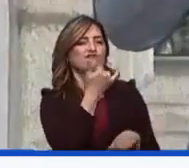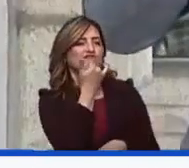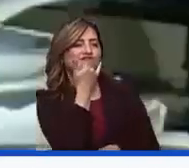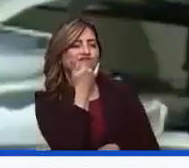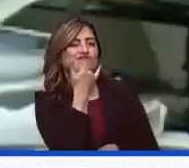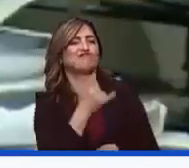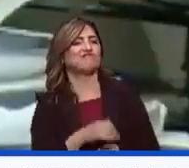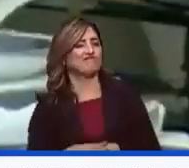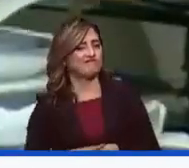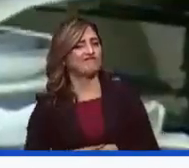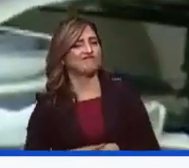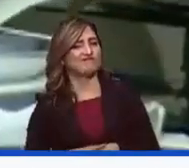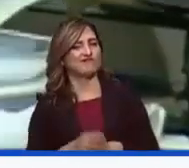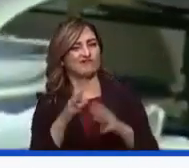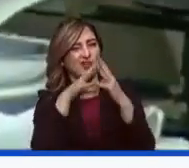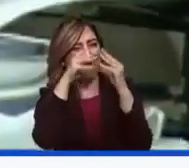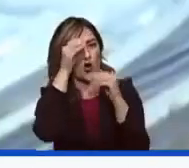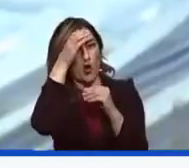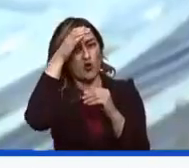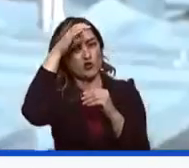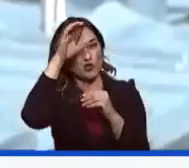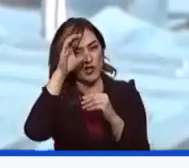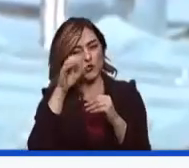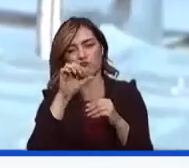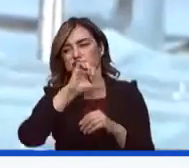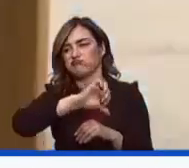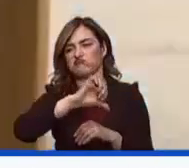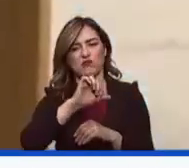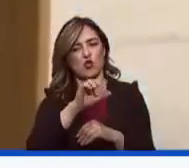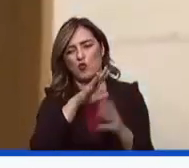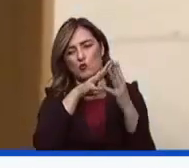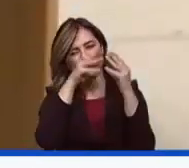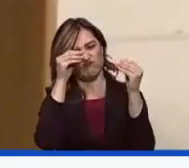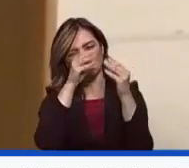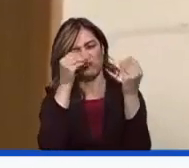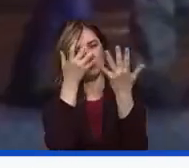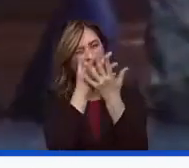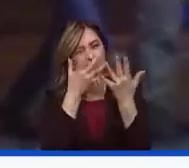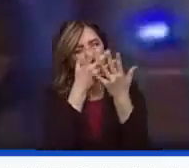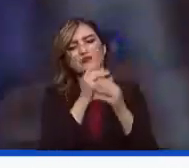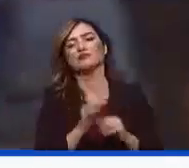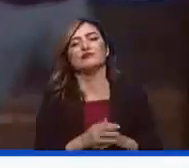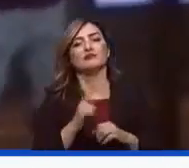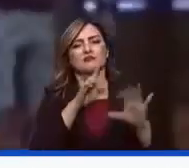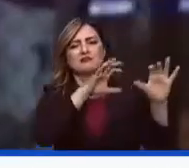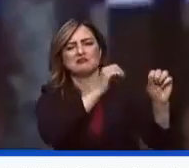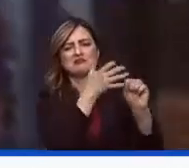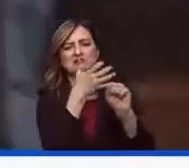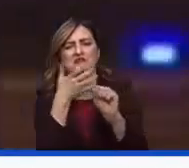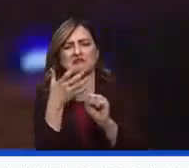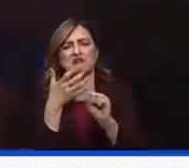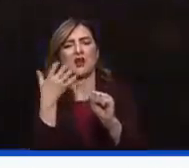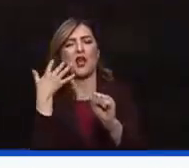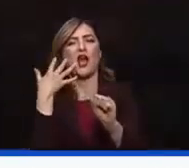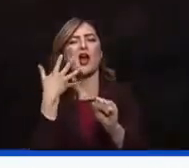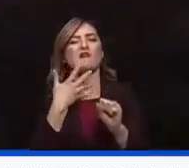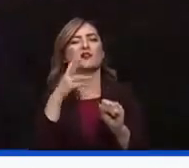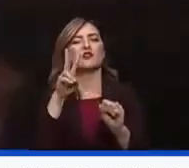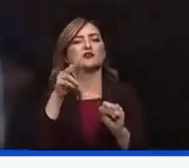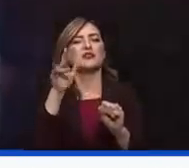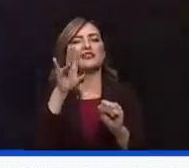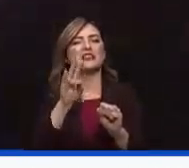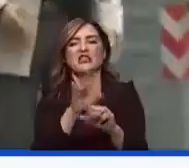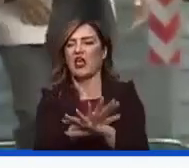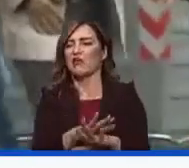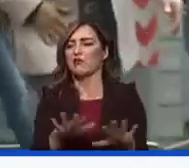de interpretación del concepto malos tratos, aduciendo a que sin este agravante el delito de plagio habría prescrito en 2017.